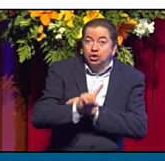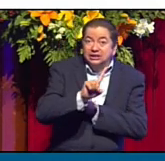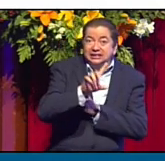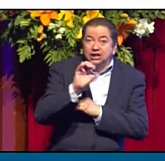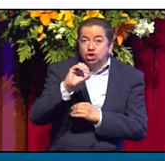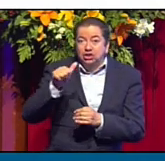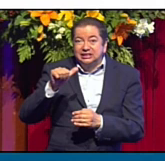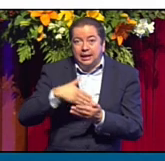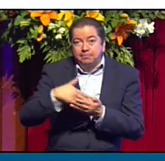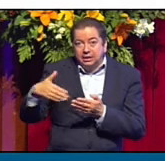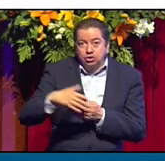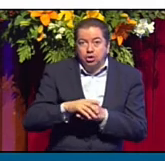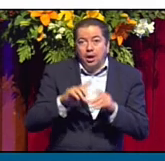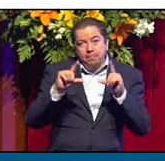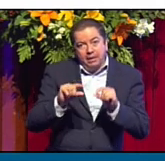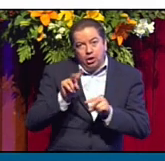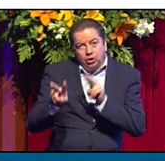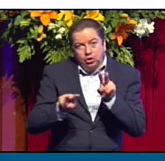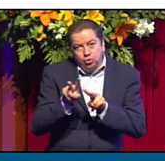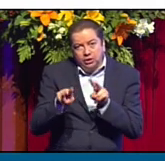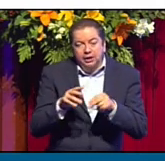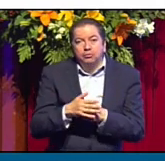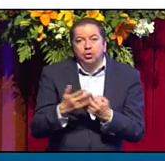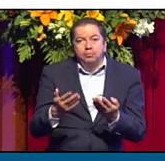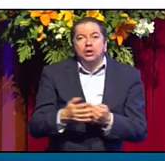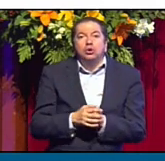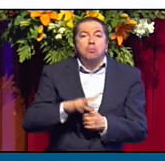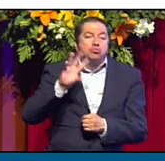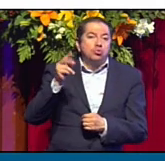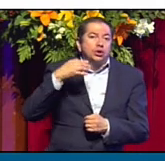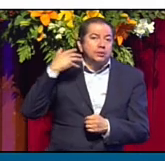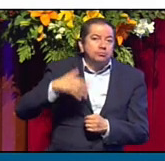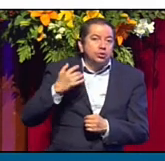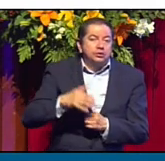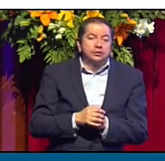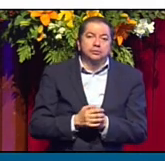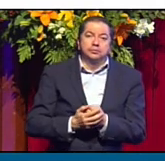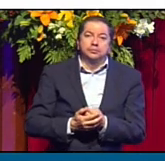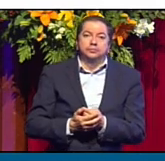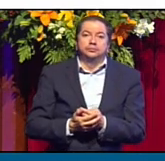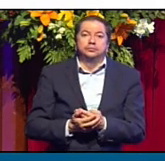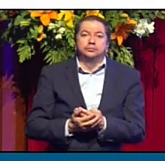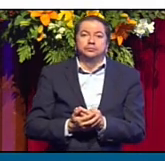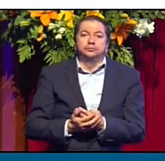millones de pesos, menos que el de turismo, por cierto. Pero súper importante, según